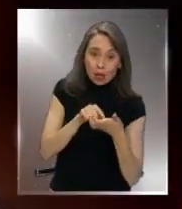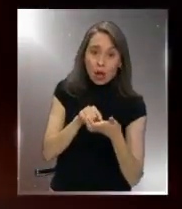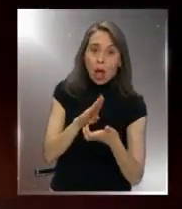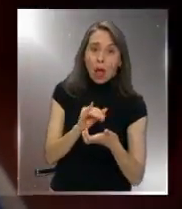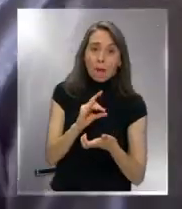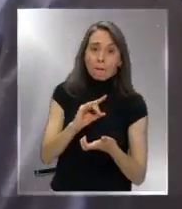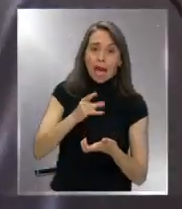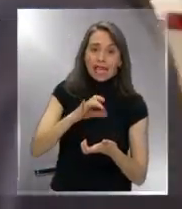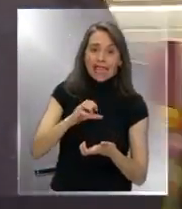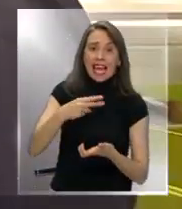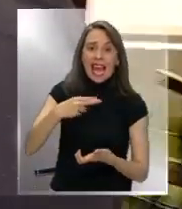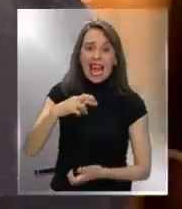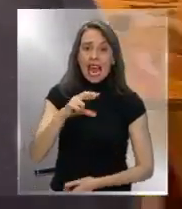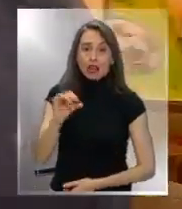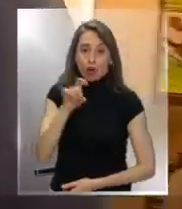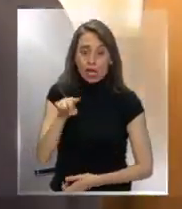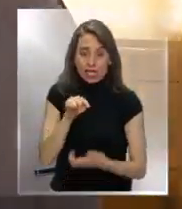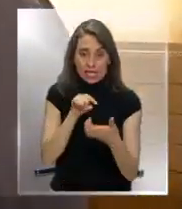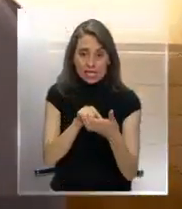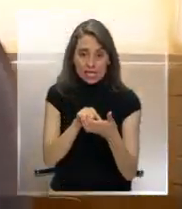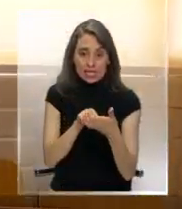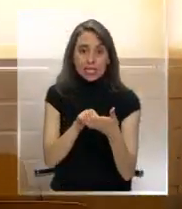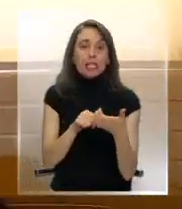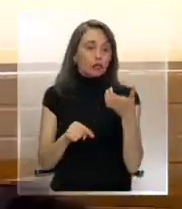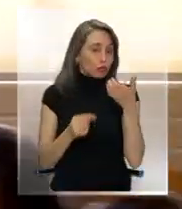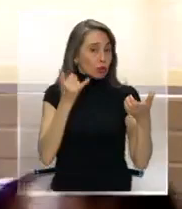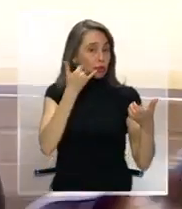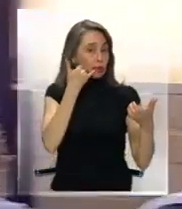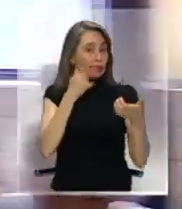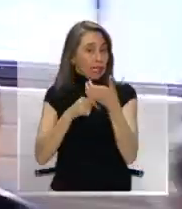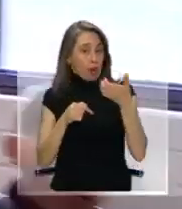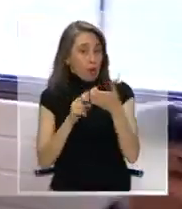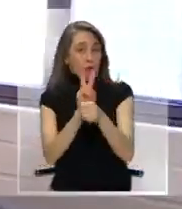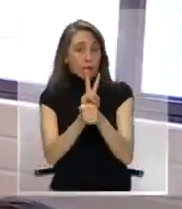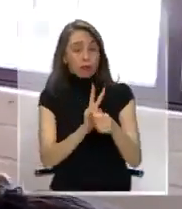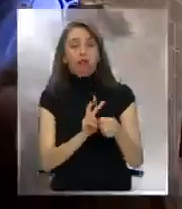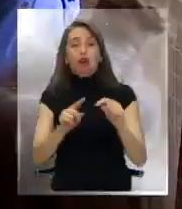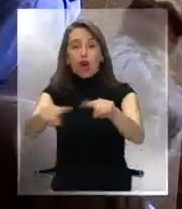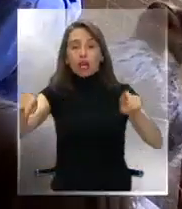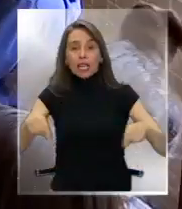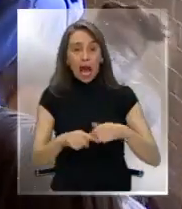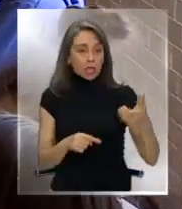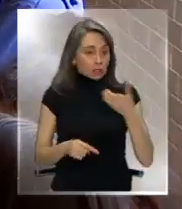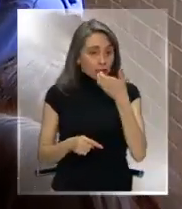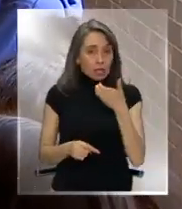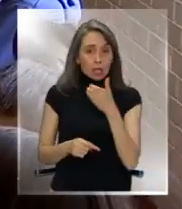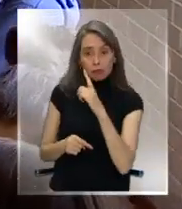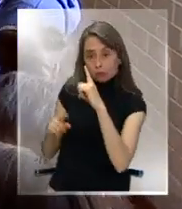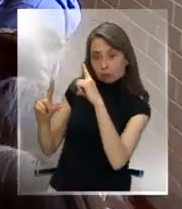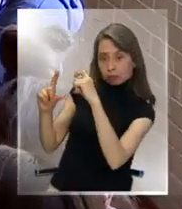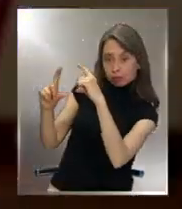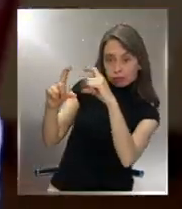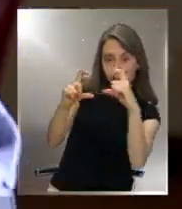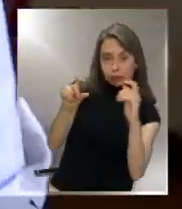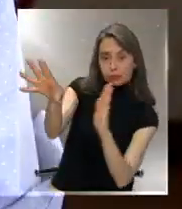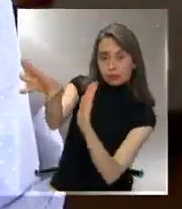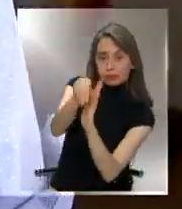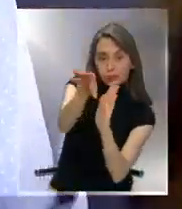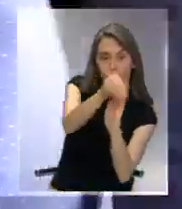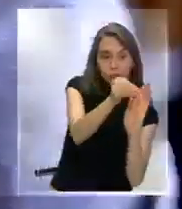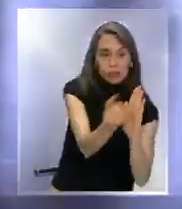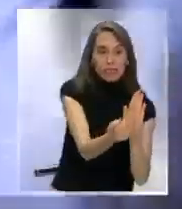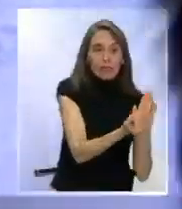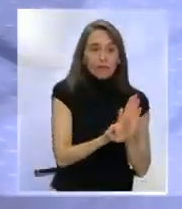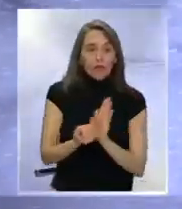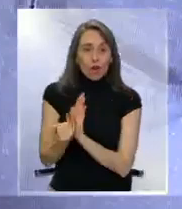celular. Con este en su mano, recorre la sala de clases tomando fotos y recolectando datos fundamentales